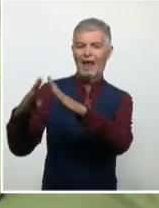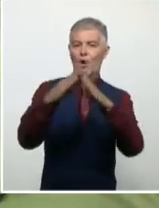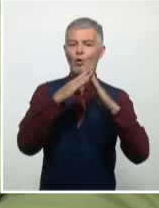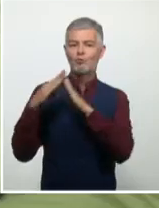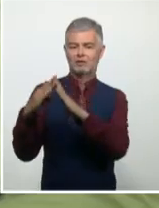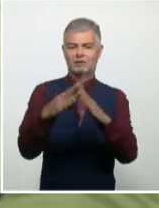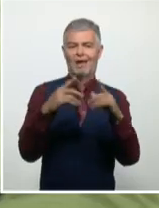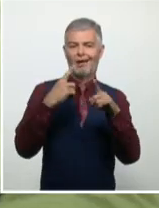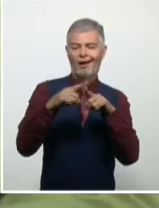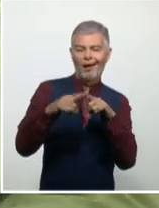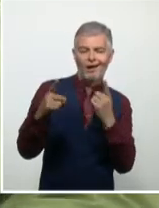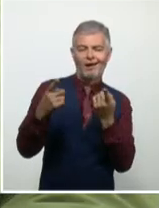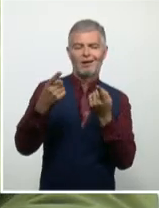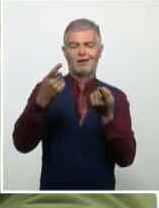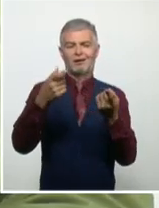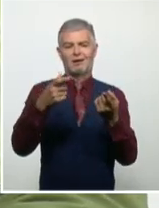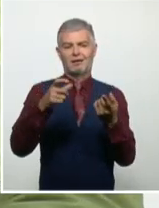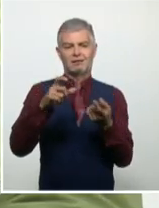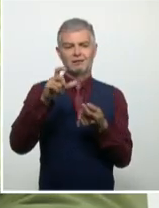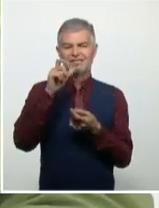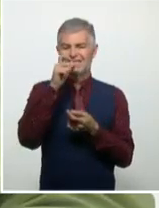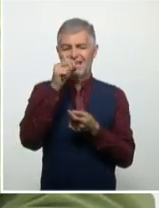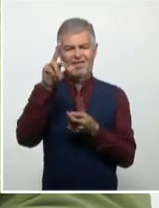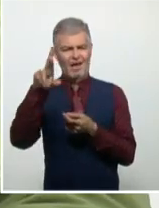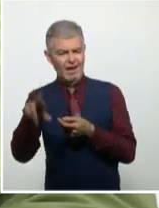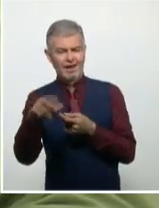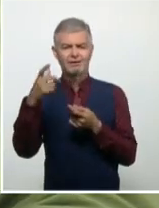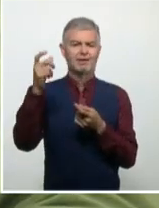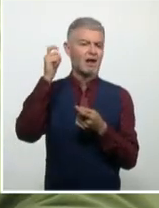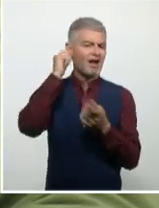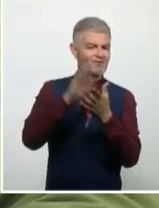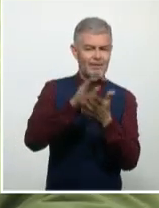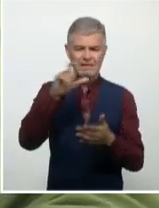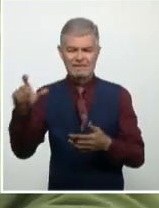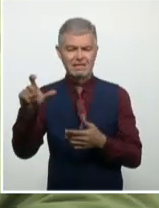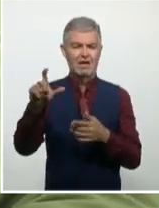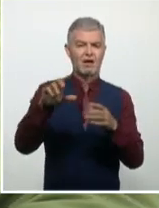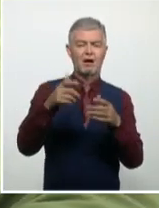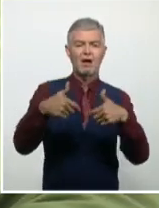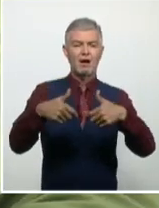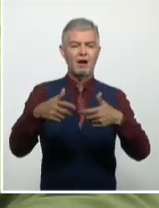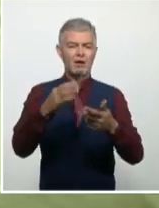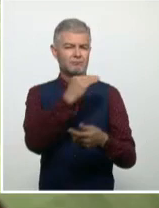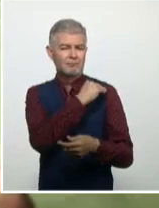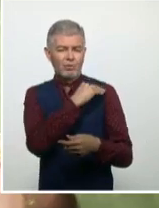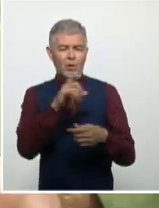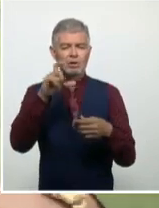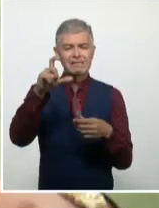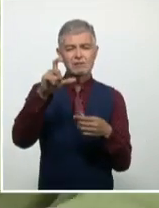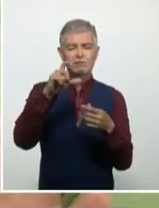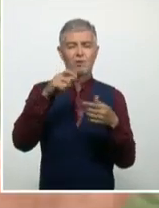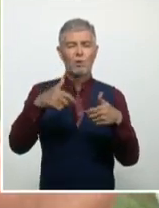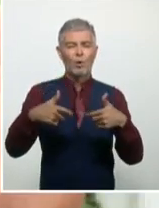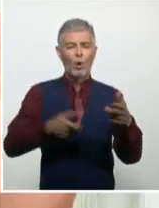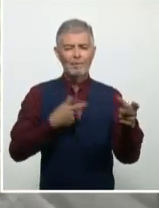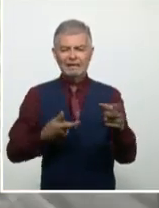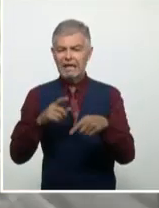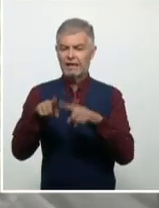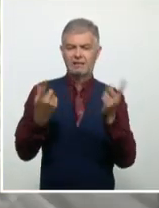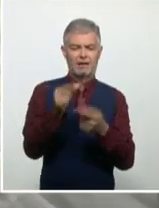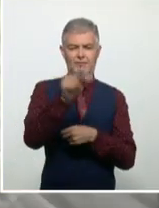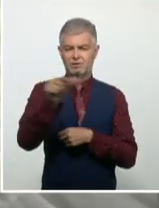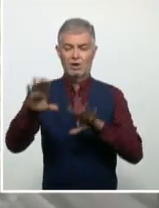ese delegado que tiene que también tener participación, los CDR, la federación, el combatiente, todo el que tiene que estar acompañando la